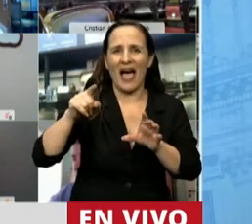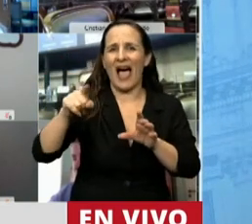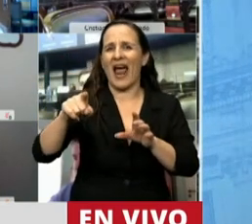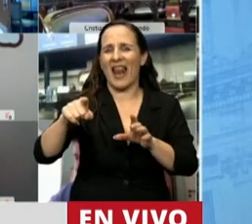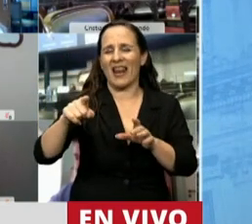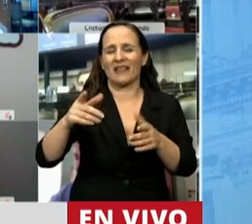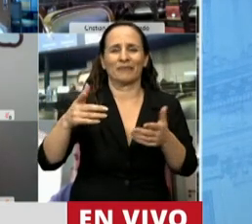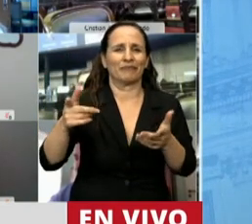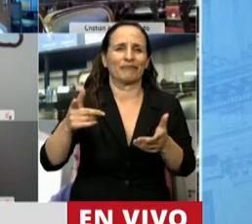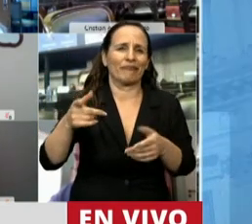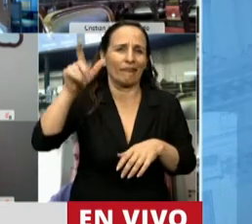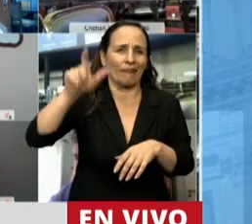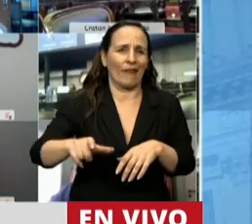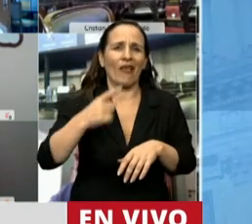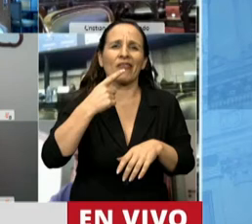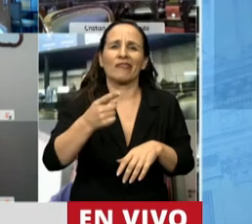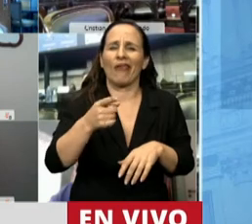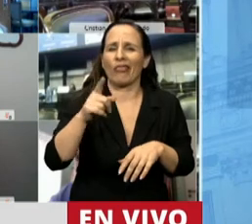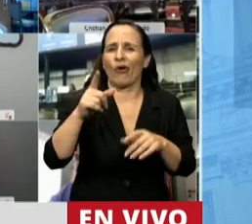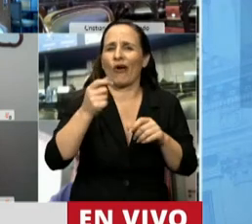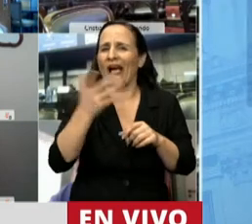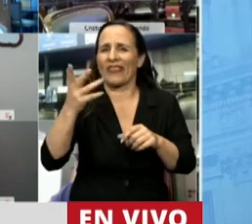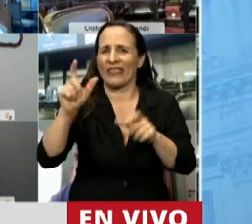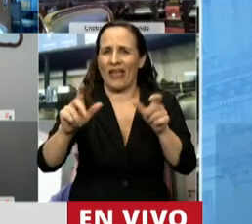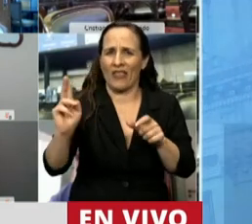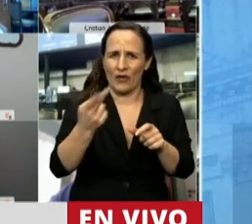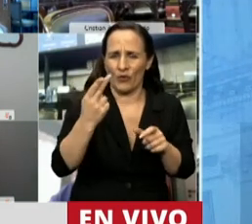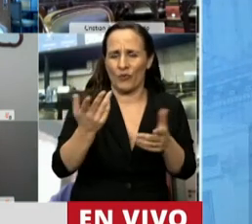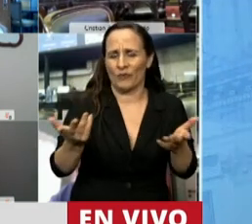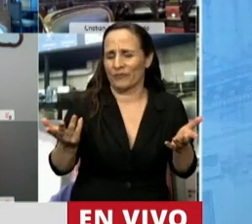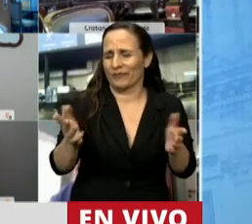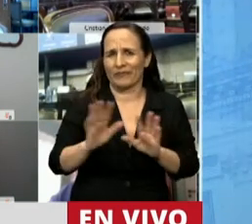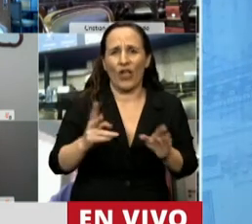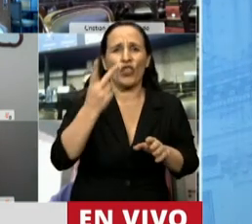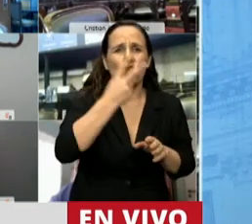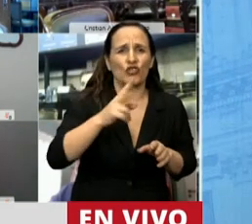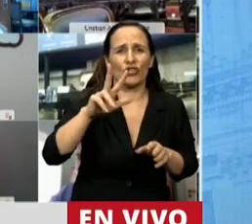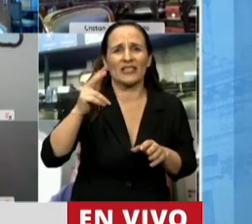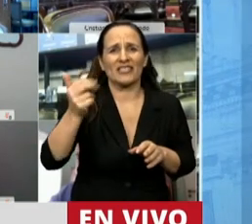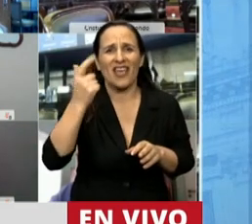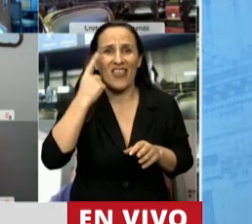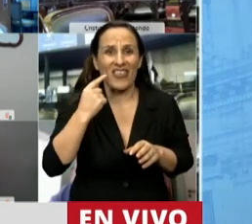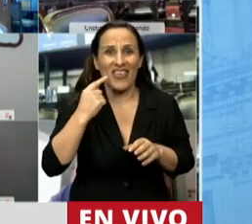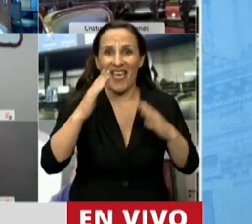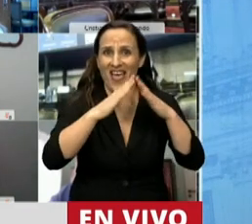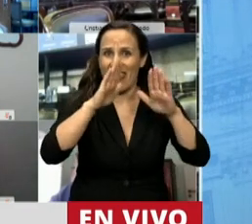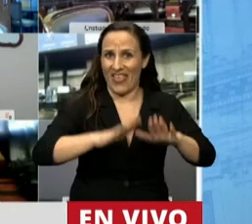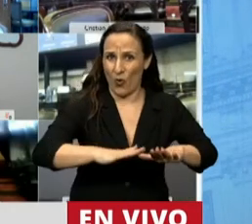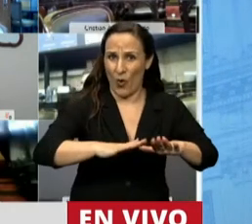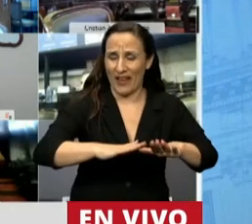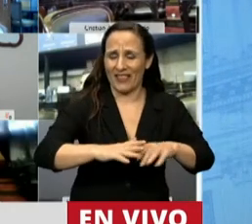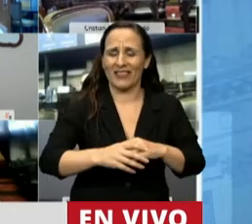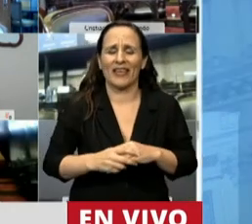filomena anunciando el número de muertos 236 días de cuarentena y entre los costos además